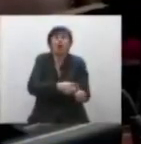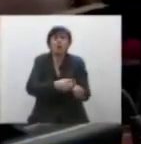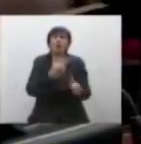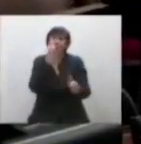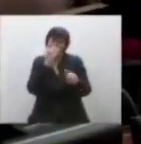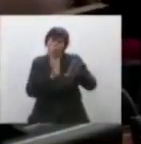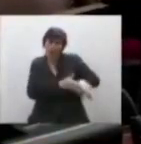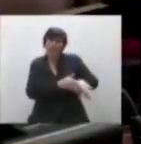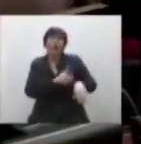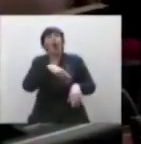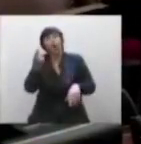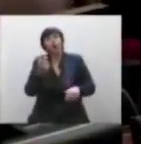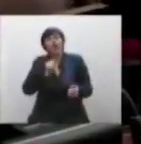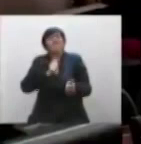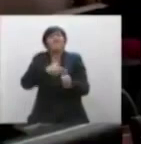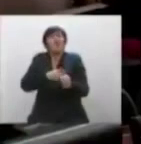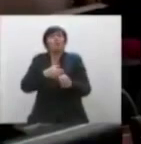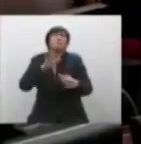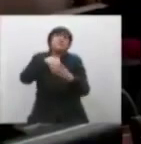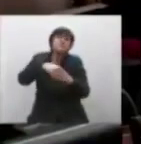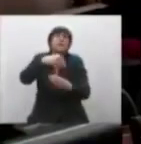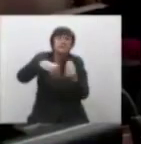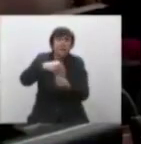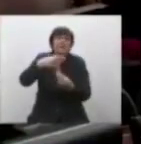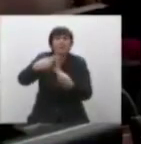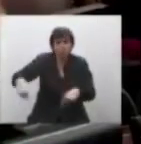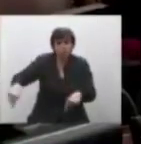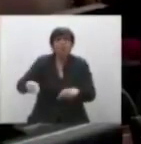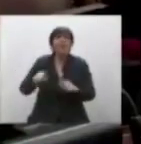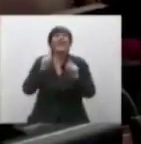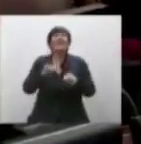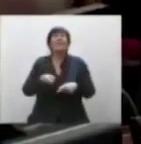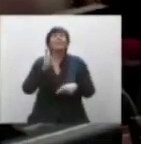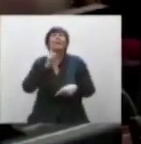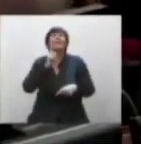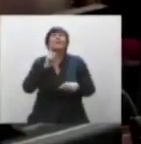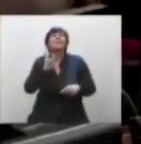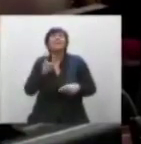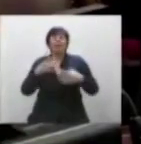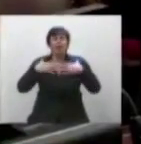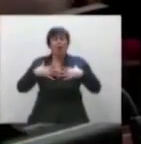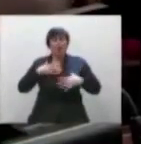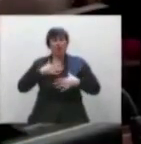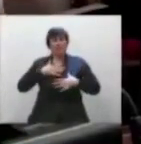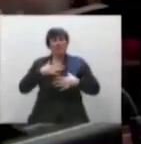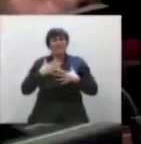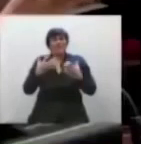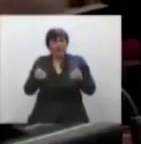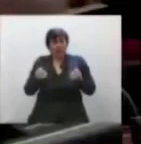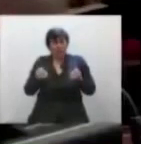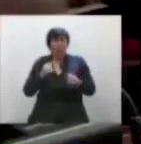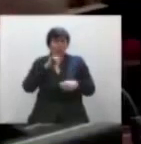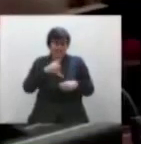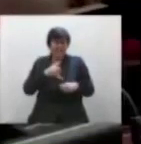un odontólogo a la chica? Bueno, ¿qué pasa si va un fracturado y lo atiende un odontólogo? Claro, ¿qué pasa si pasa una que burrada decir que la tiene que hacer el aborto de odontólogo?